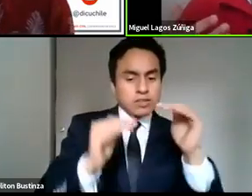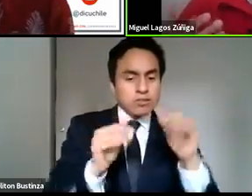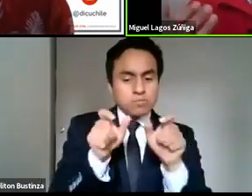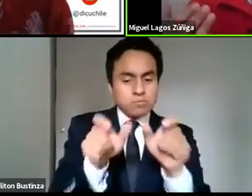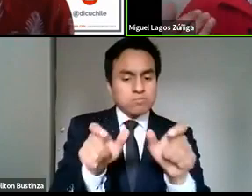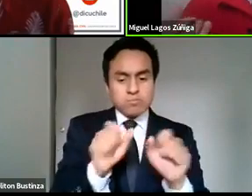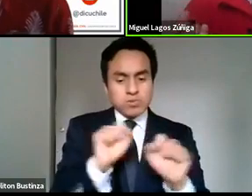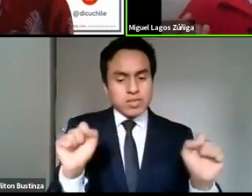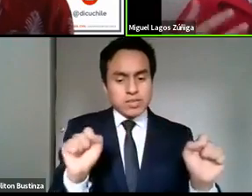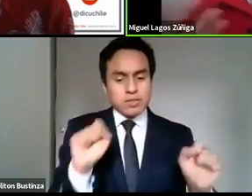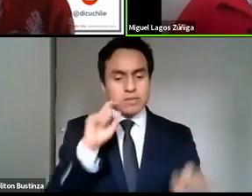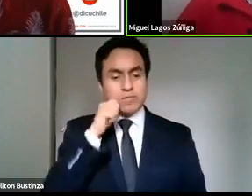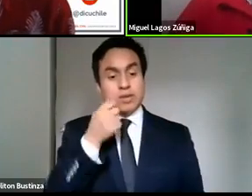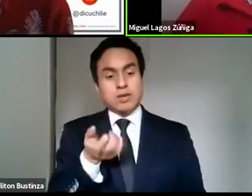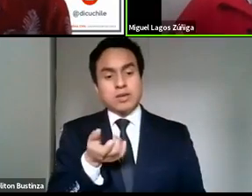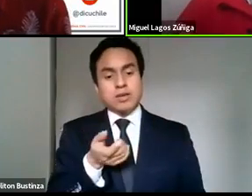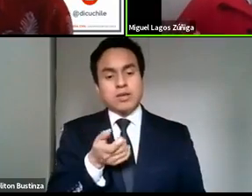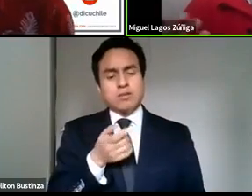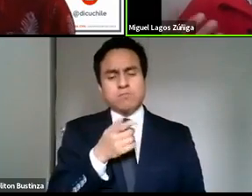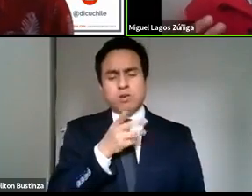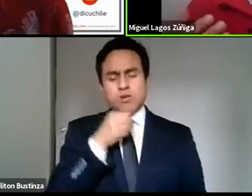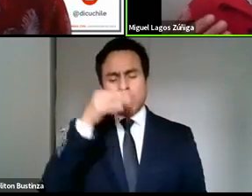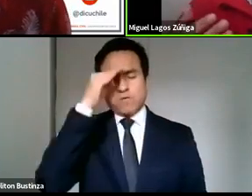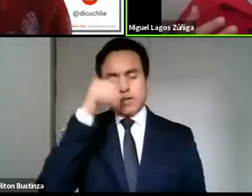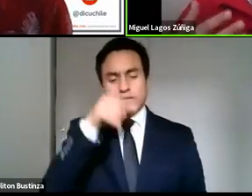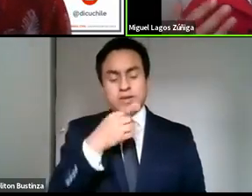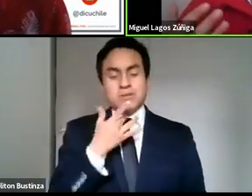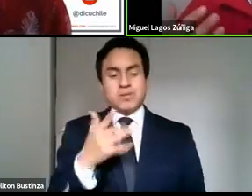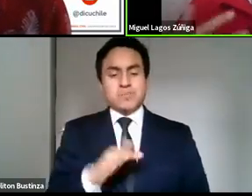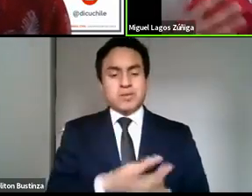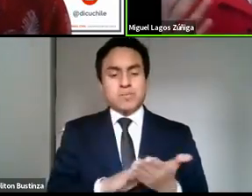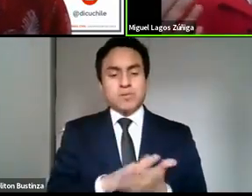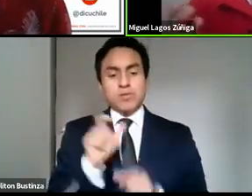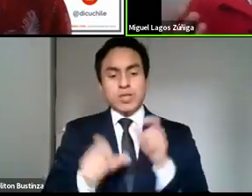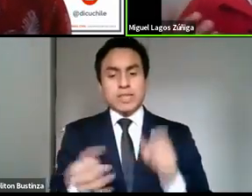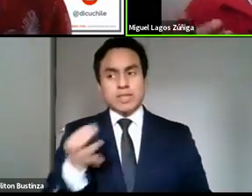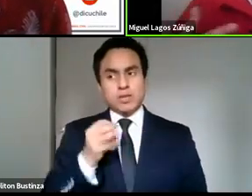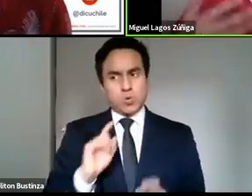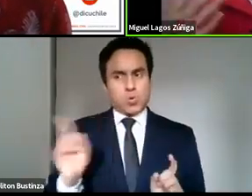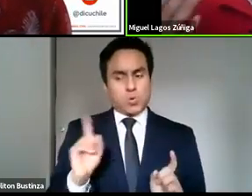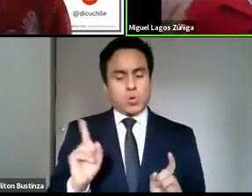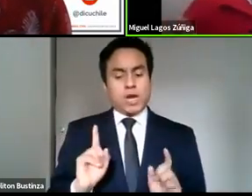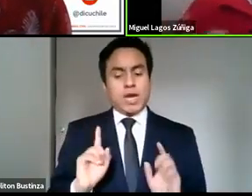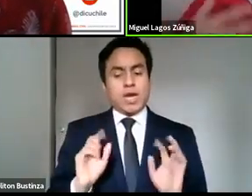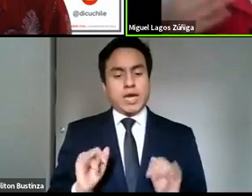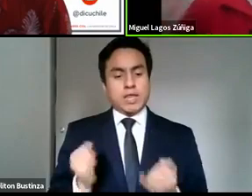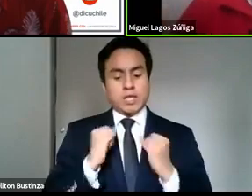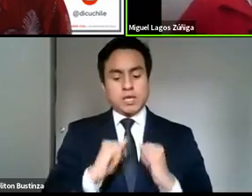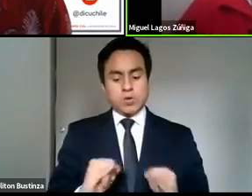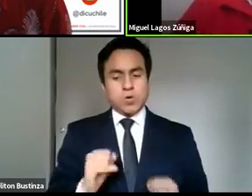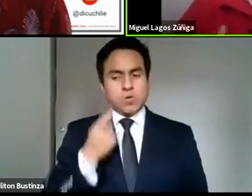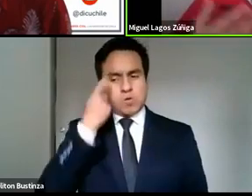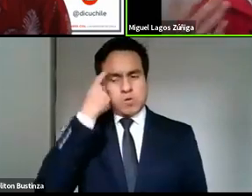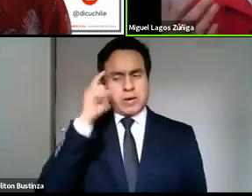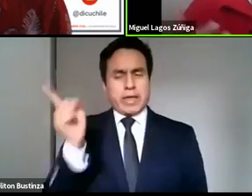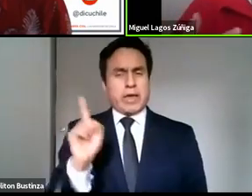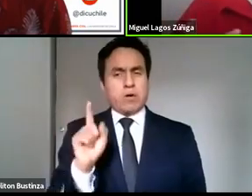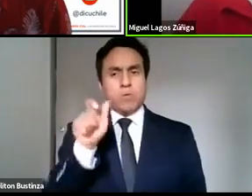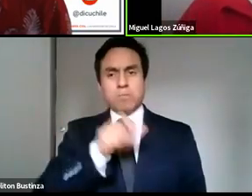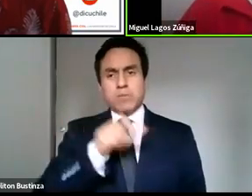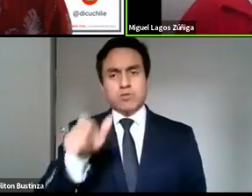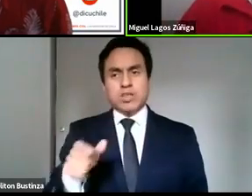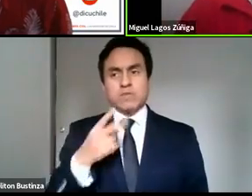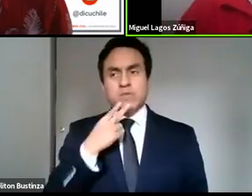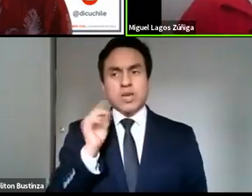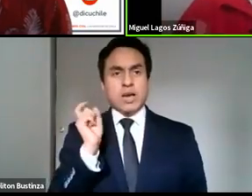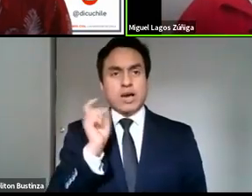eso genera una cierta desconfianza. Porque, por ejemplo, mucha gente dice, no, es que estos datos de esta estación yo no le creo porque las personas que habitan